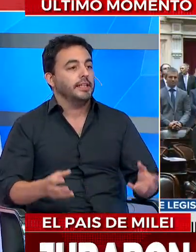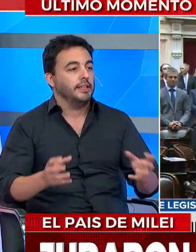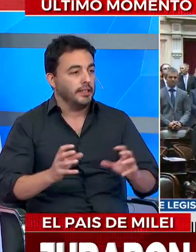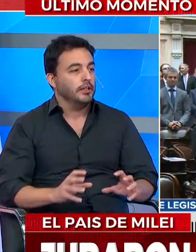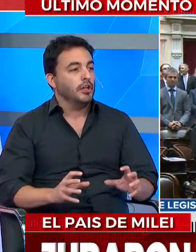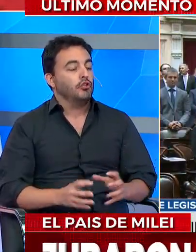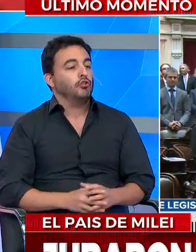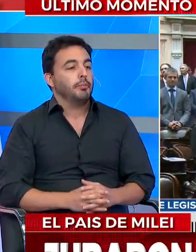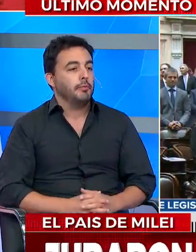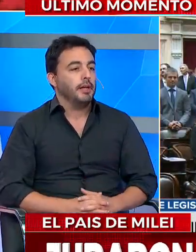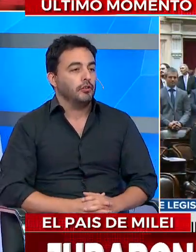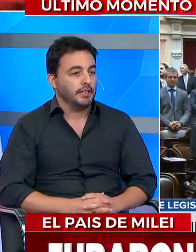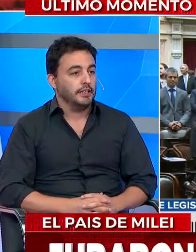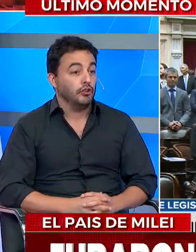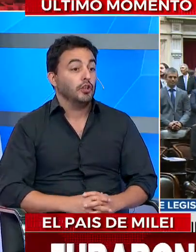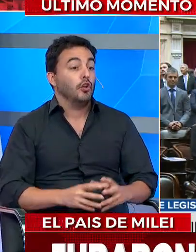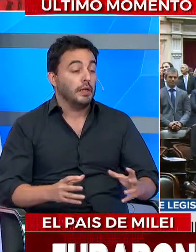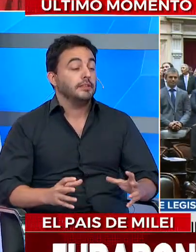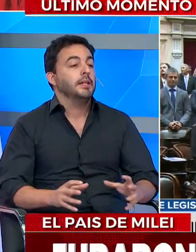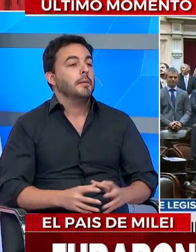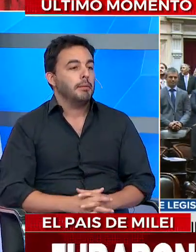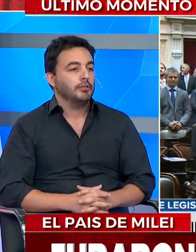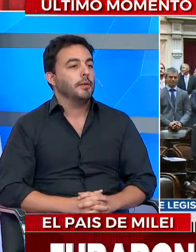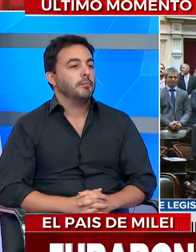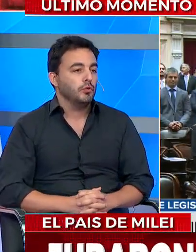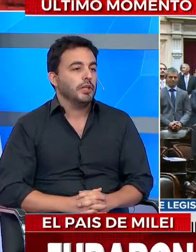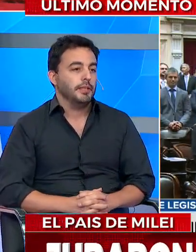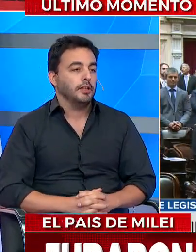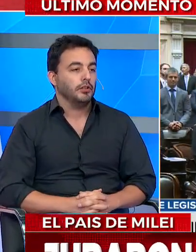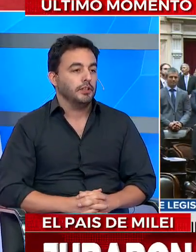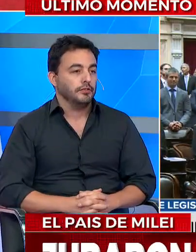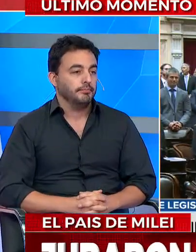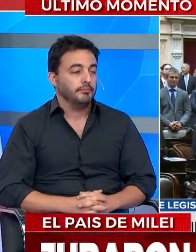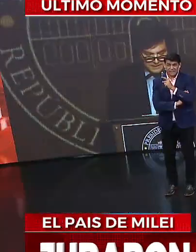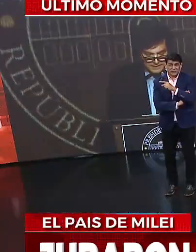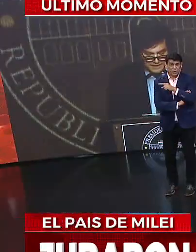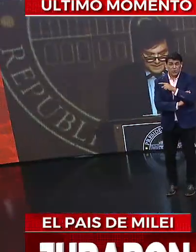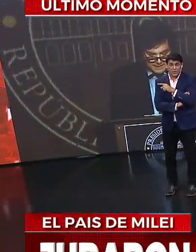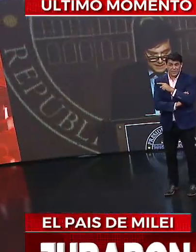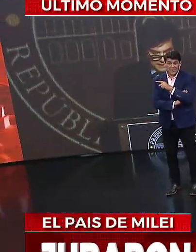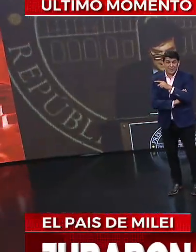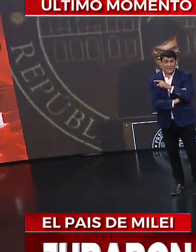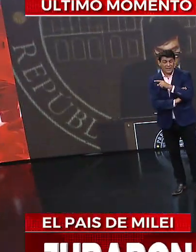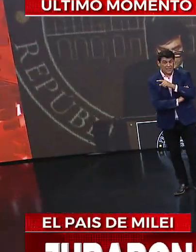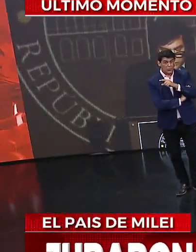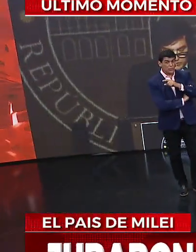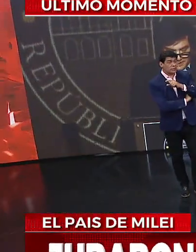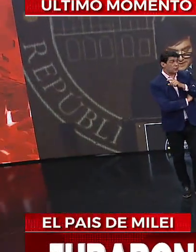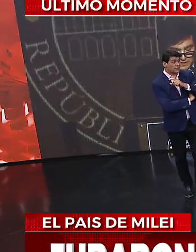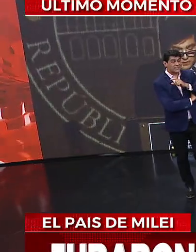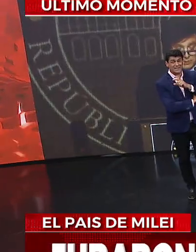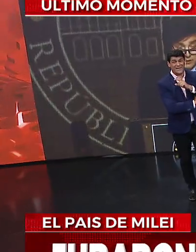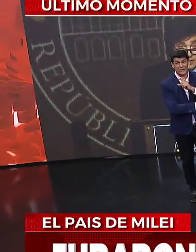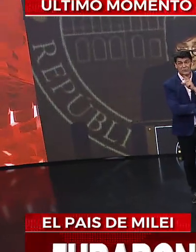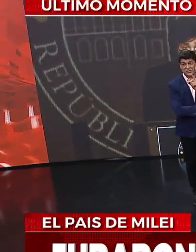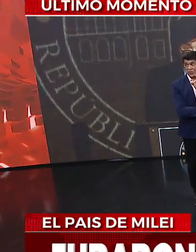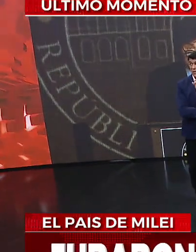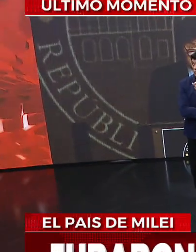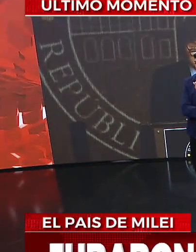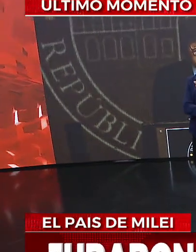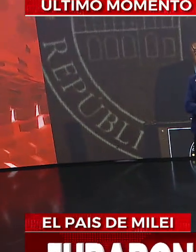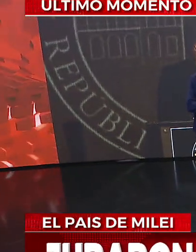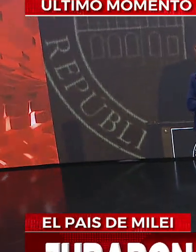bloques que tienen sus propias contradicciones. Con lo cual, sí, vamos a ver mucha vida en el Congreso. Bien. Atención con lo que acaba de marcar él, ¿no? En esto que es la